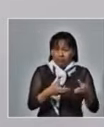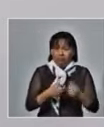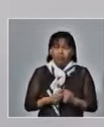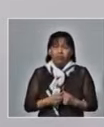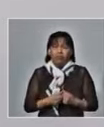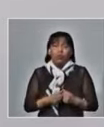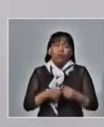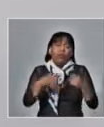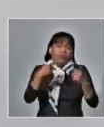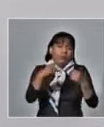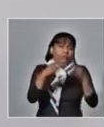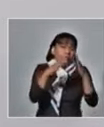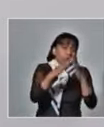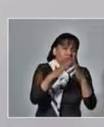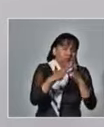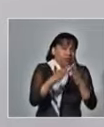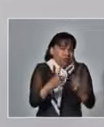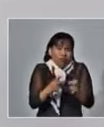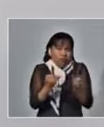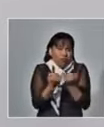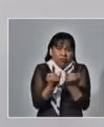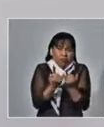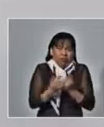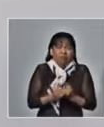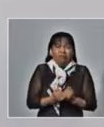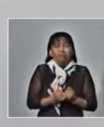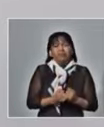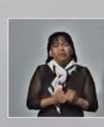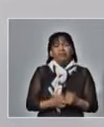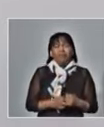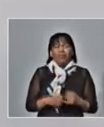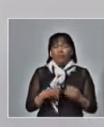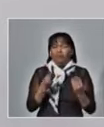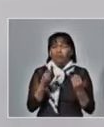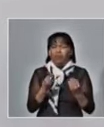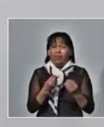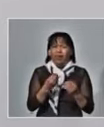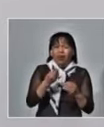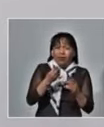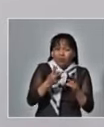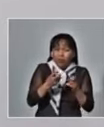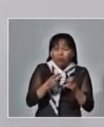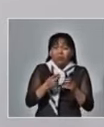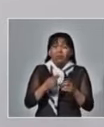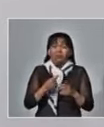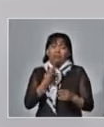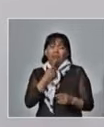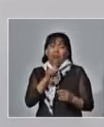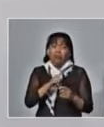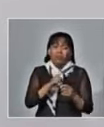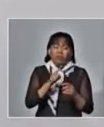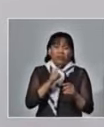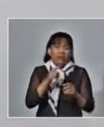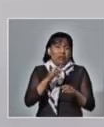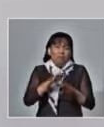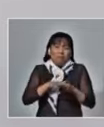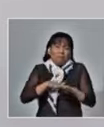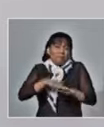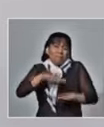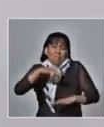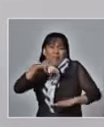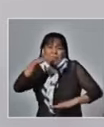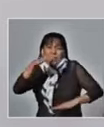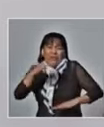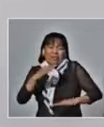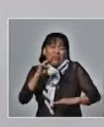en su casa. Más de 14 mil robos comunes en 2017 y son los que son denunciados. Hay un número elevado que la gente ni siquiera va